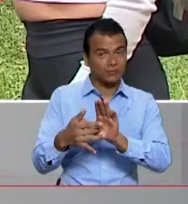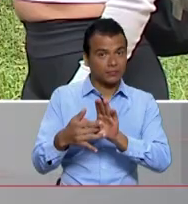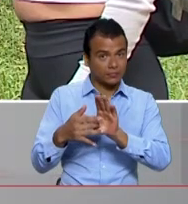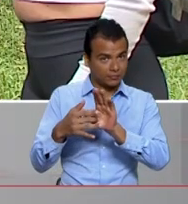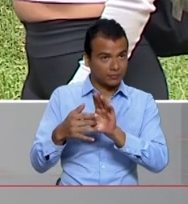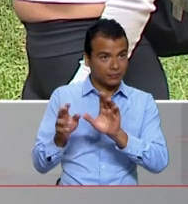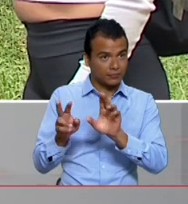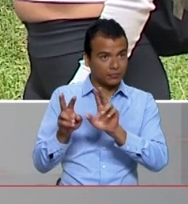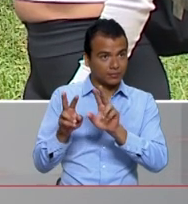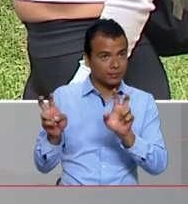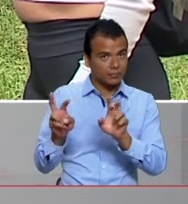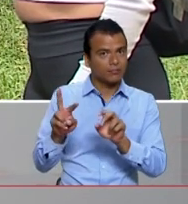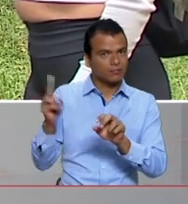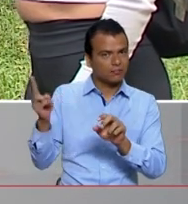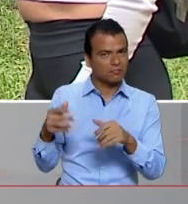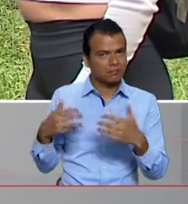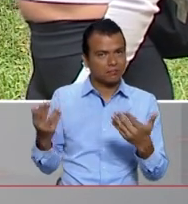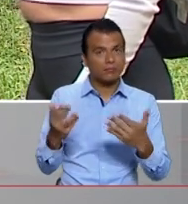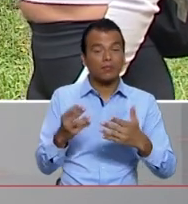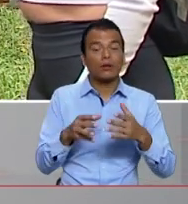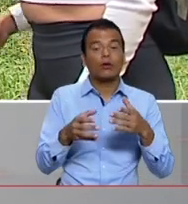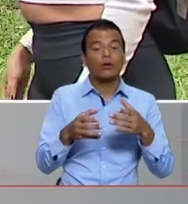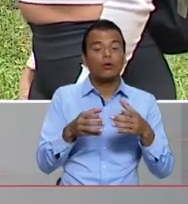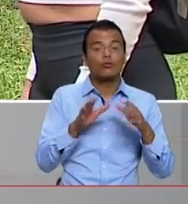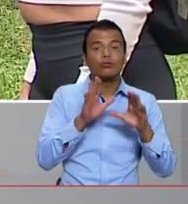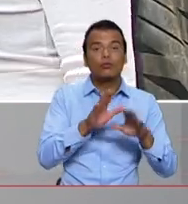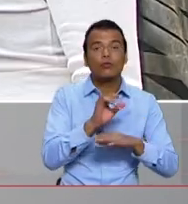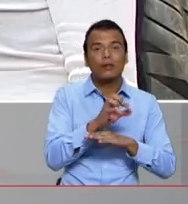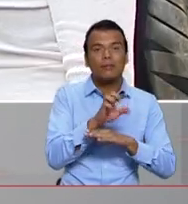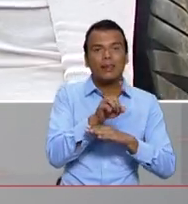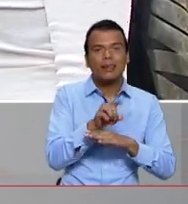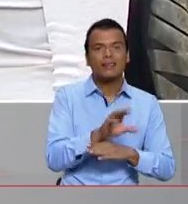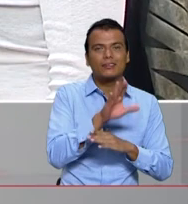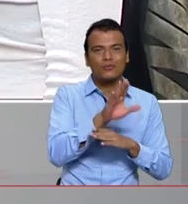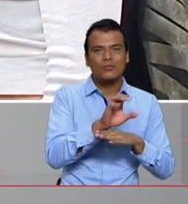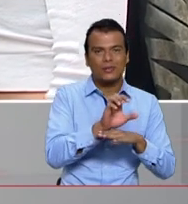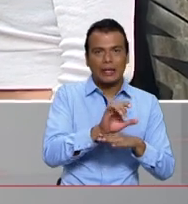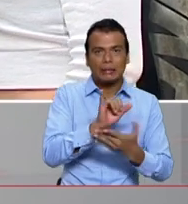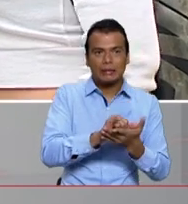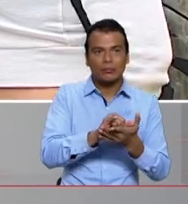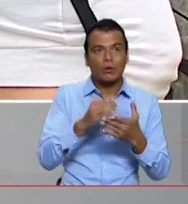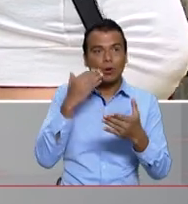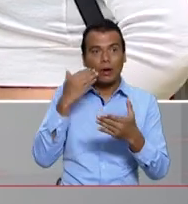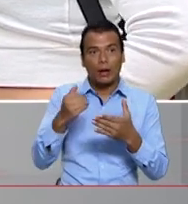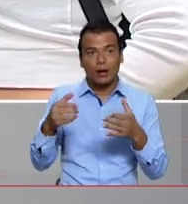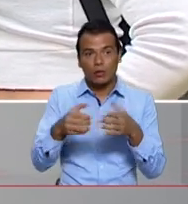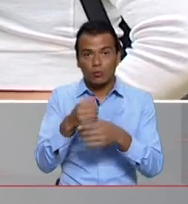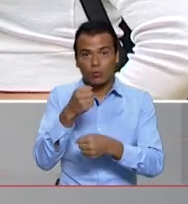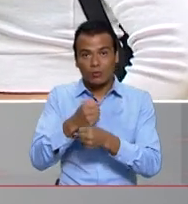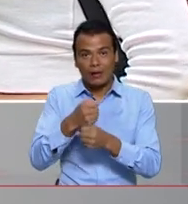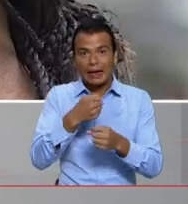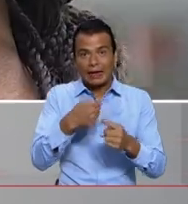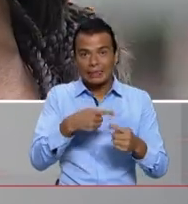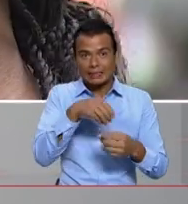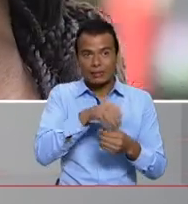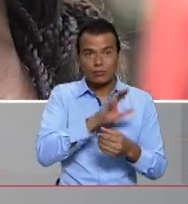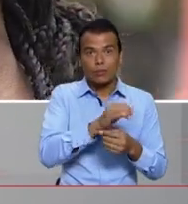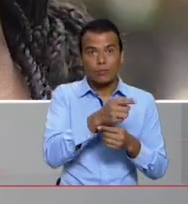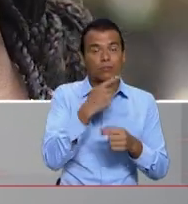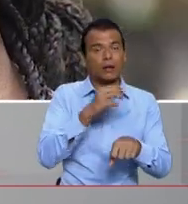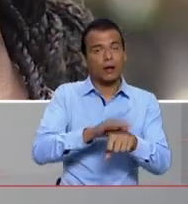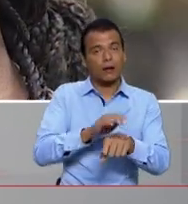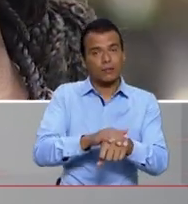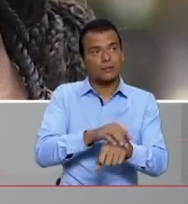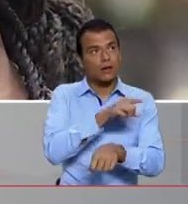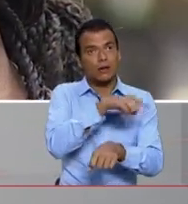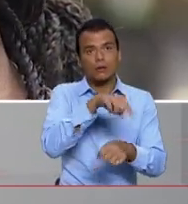Varias ex colaboradoras de una reconocida IPS denuncian incumplimiento en el pago de sus liquidaciones. Aseguran que les han